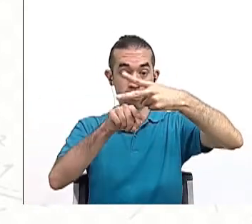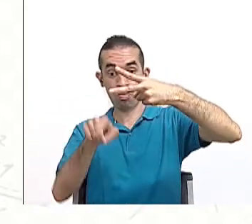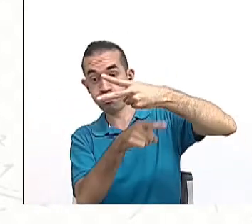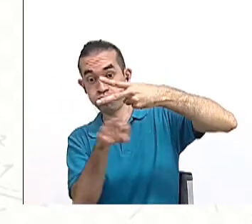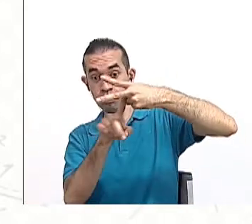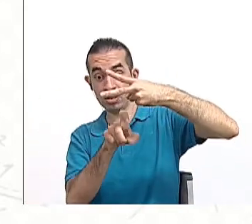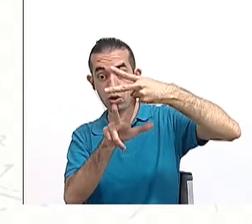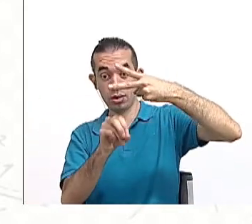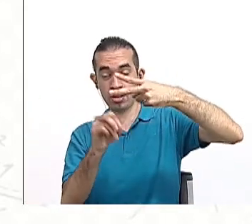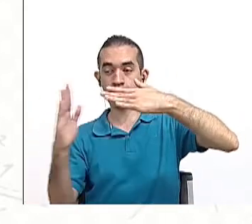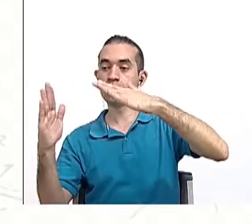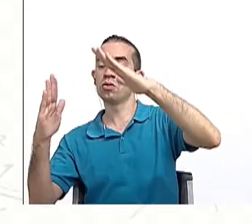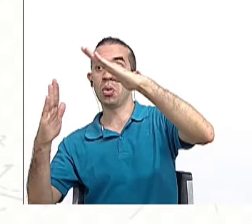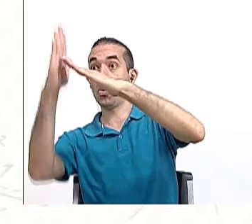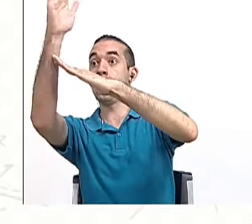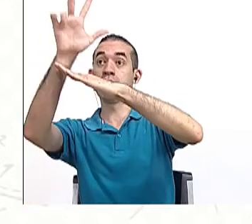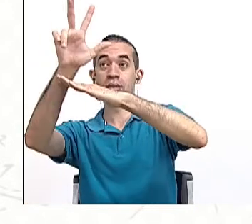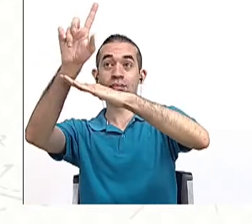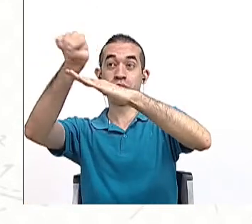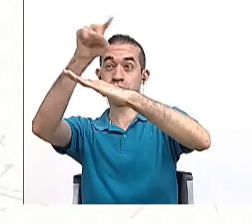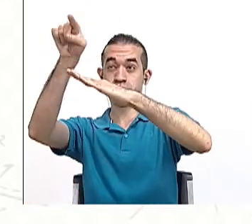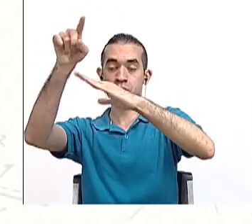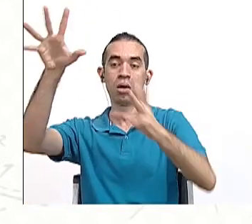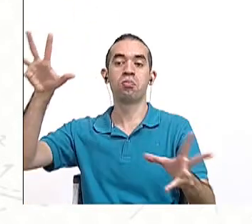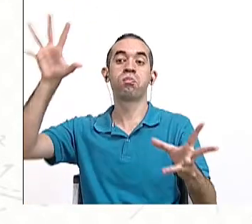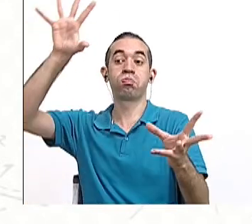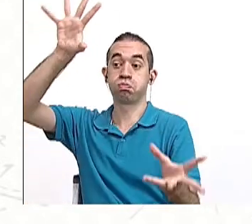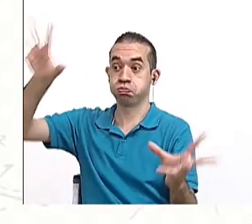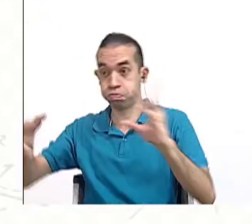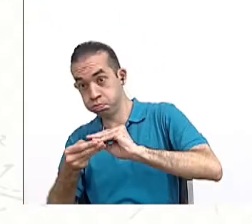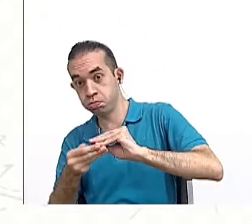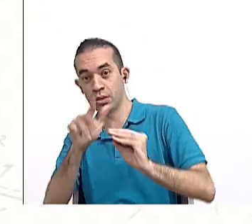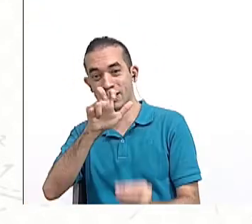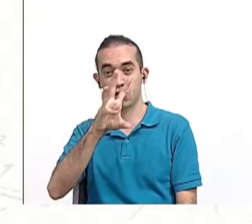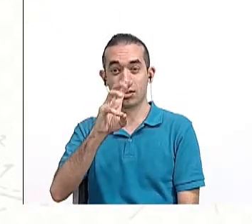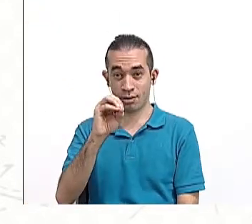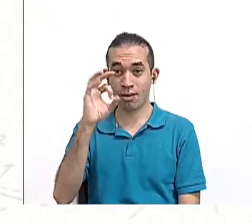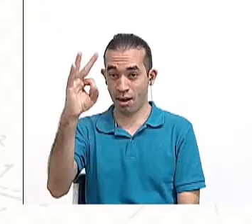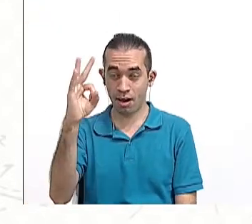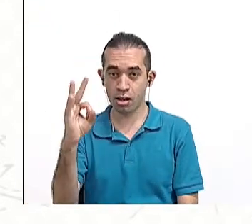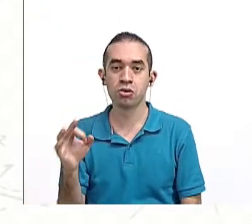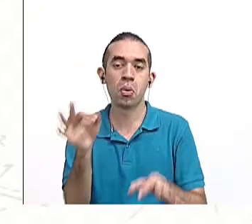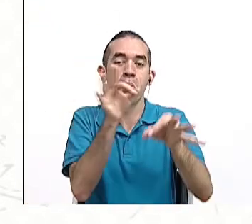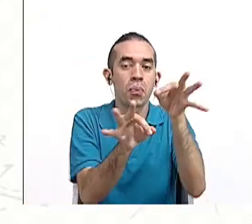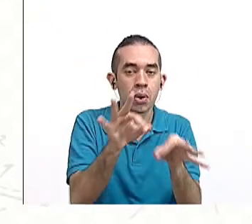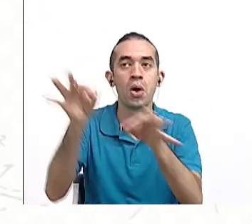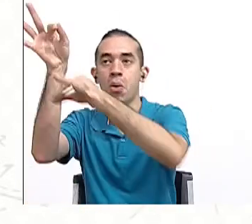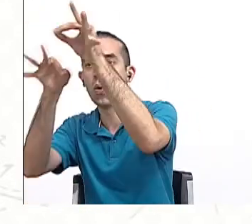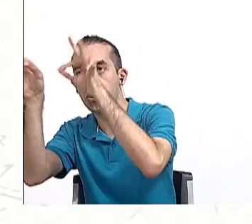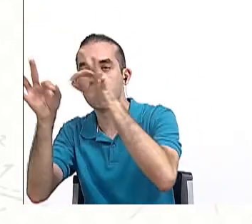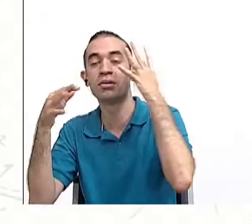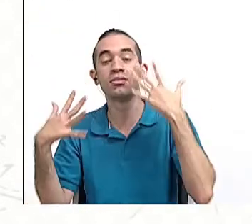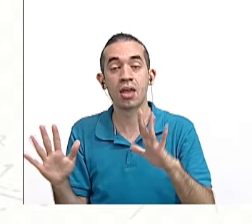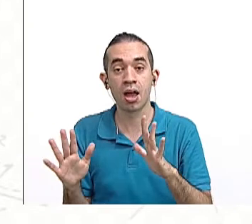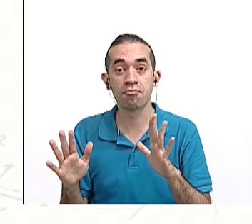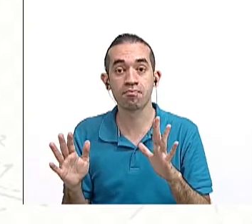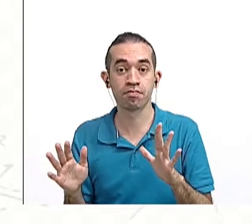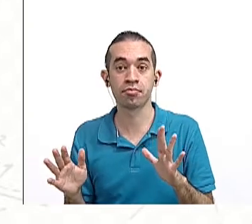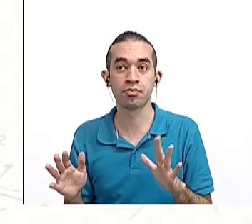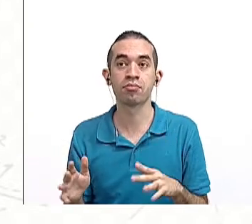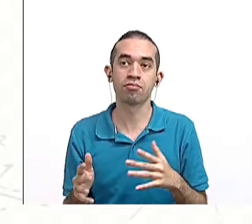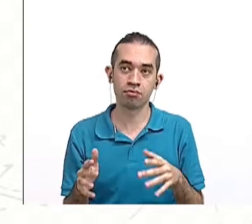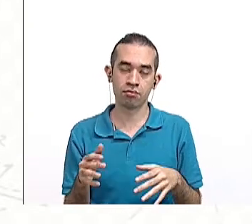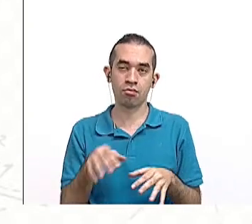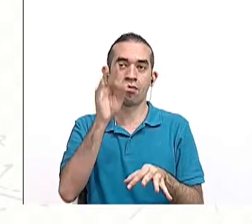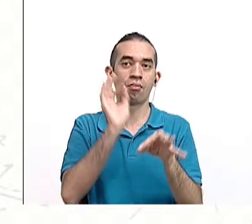nos tiene que dar 360 grados sustituyo lo que nos tiene que dar y este ahora